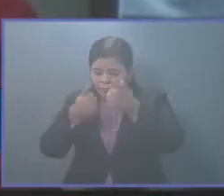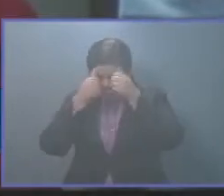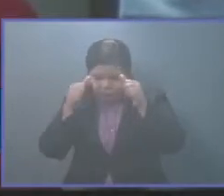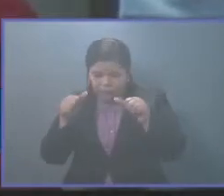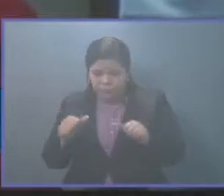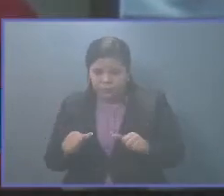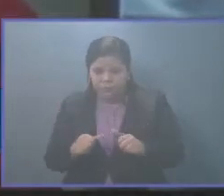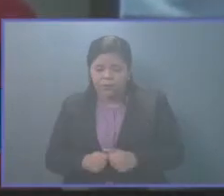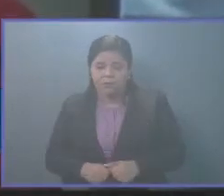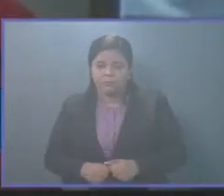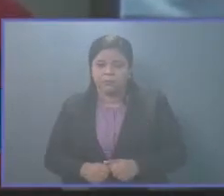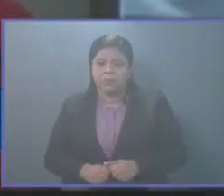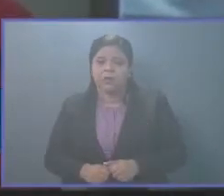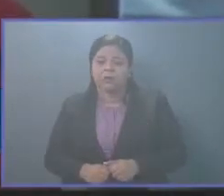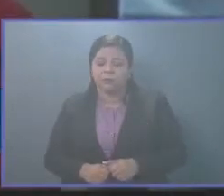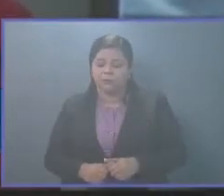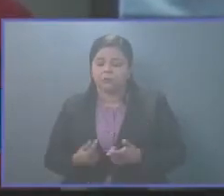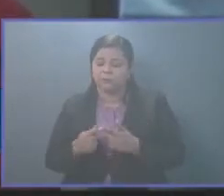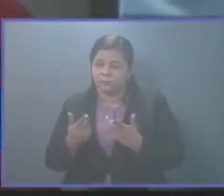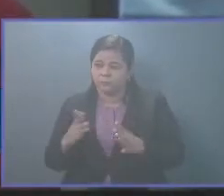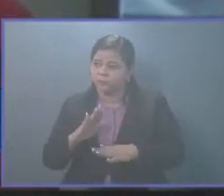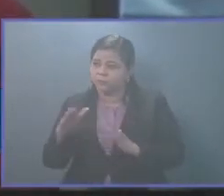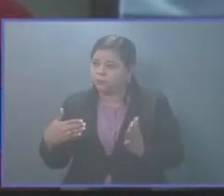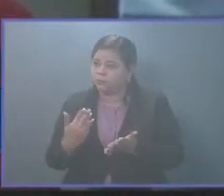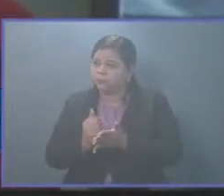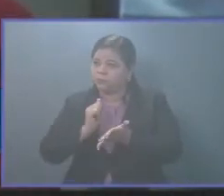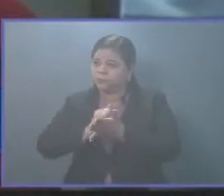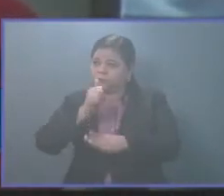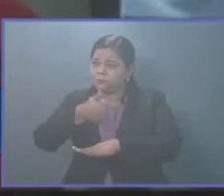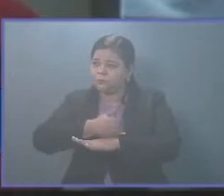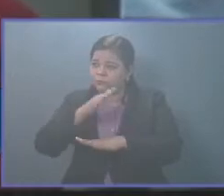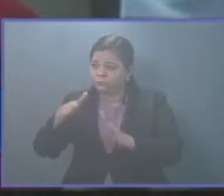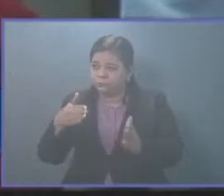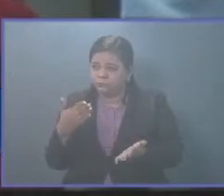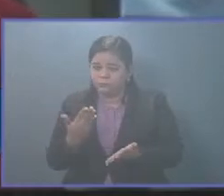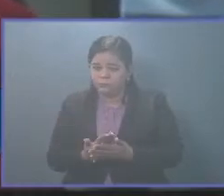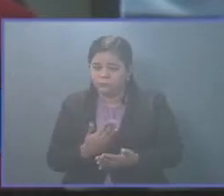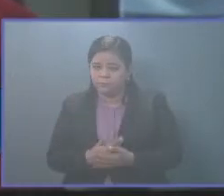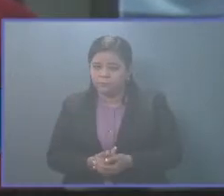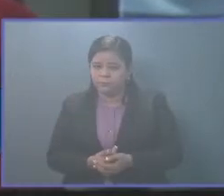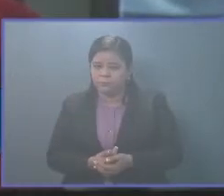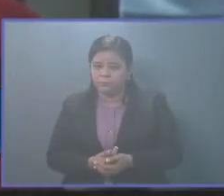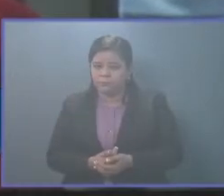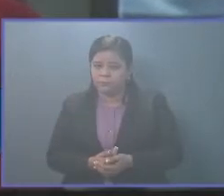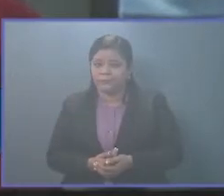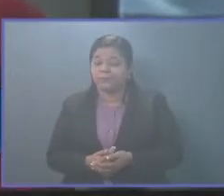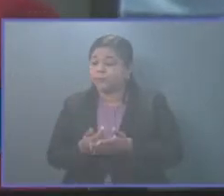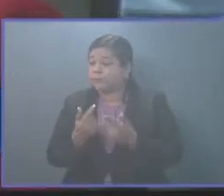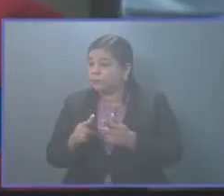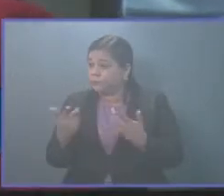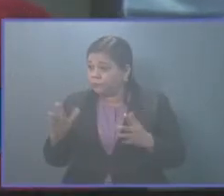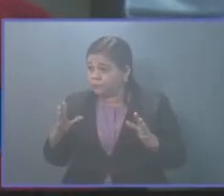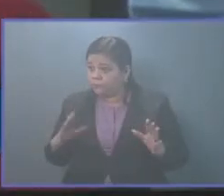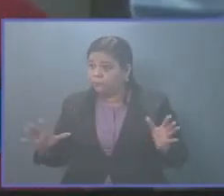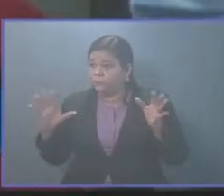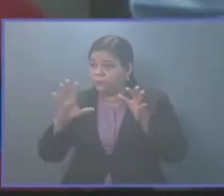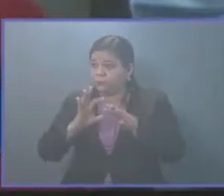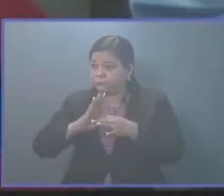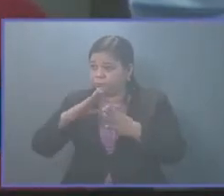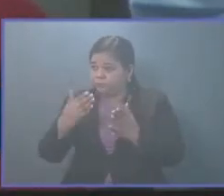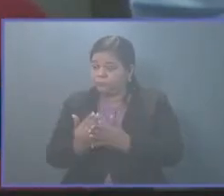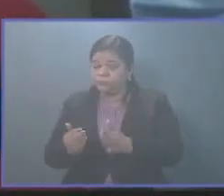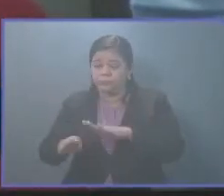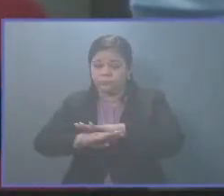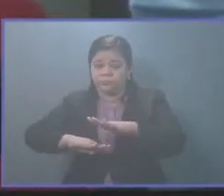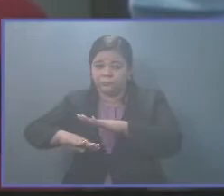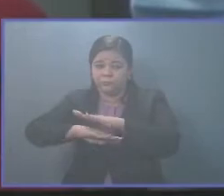ejecutivos que documentan esta situación en el informe, porque esto también constituye una